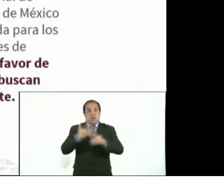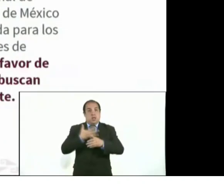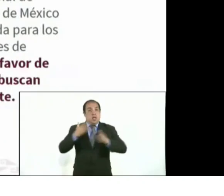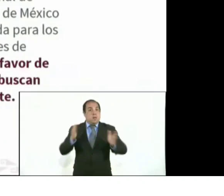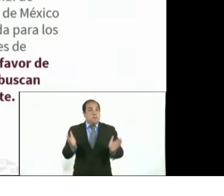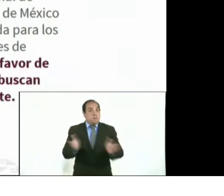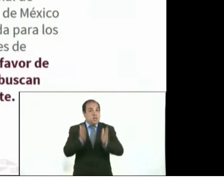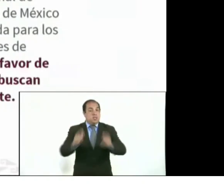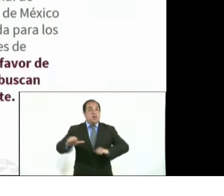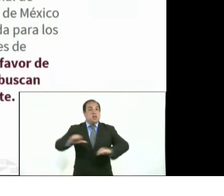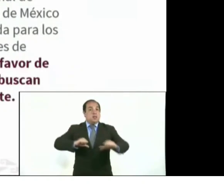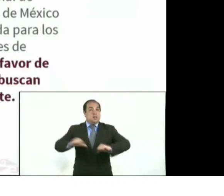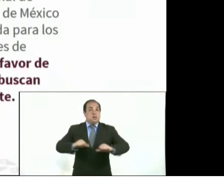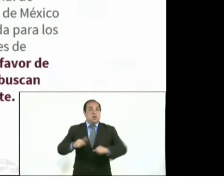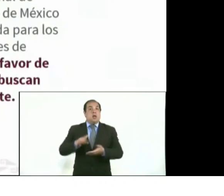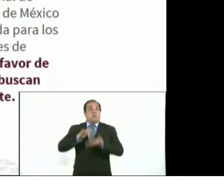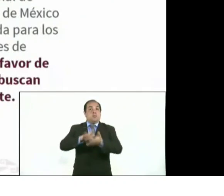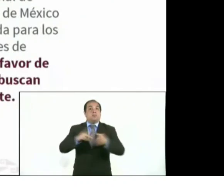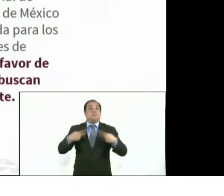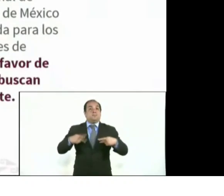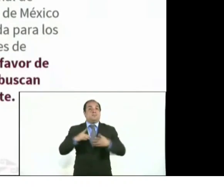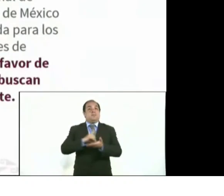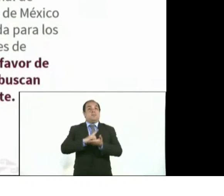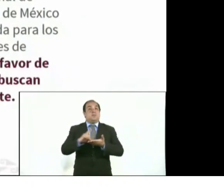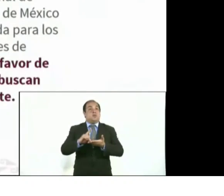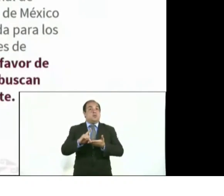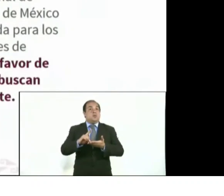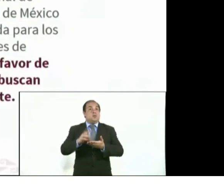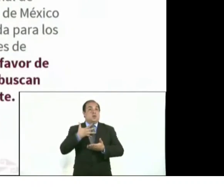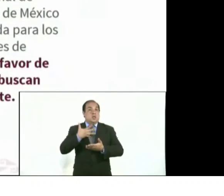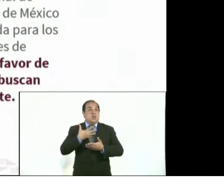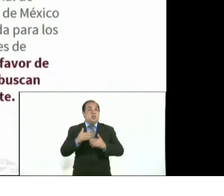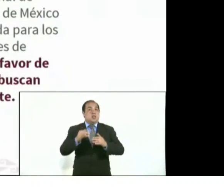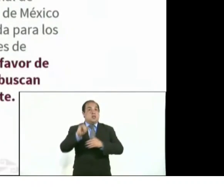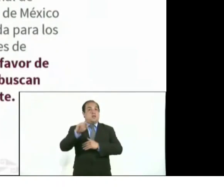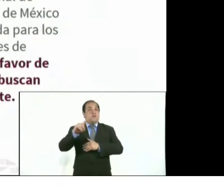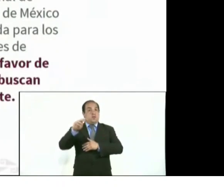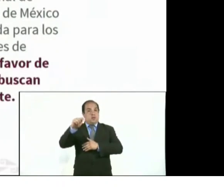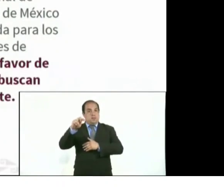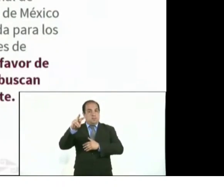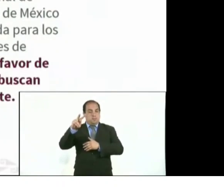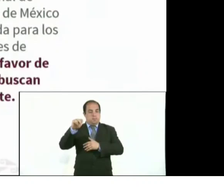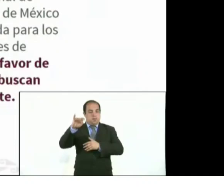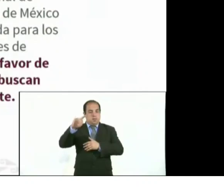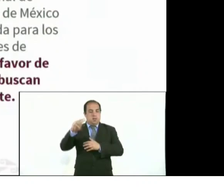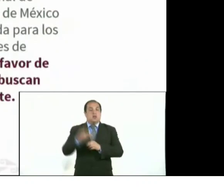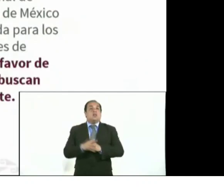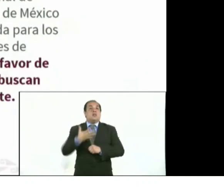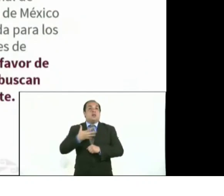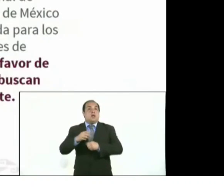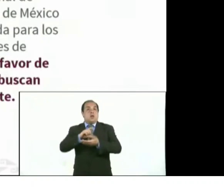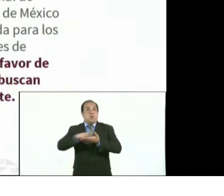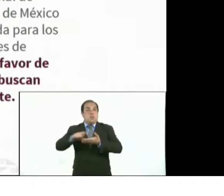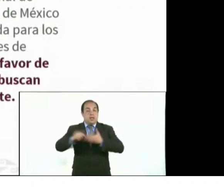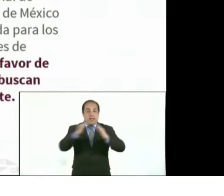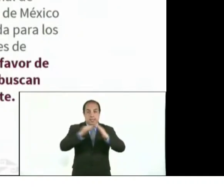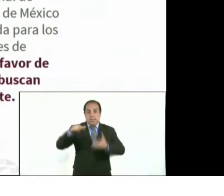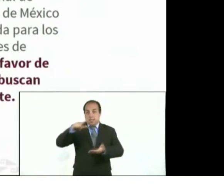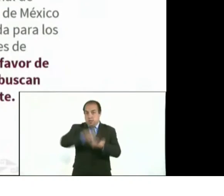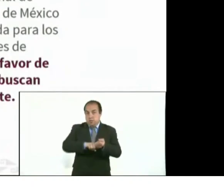en favor de las personas derechohabientes del Infonavit en condiciones para adquirir una vivienda en la Ciudad de